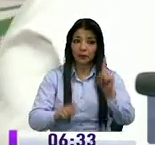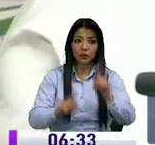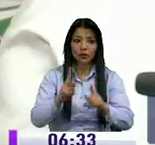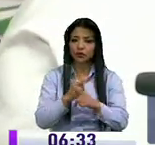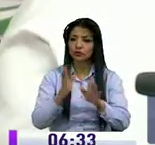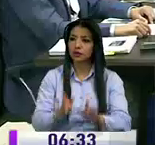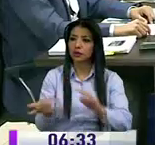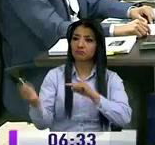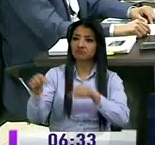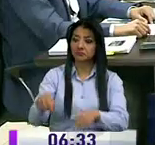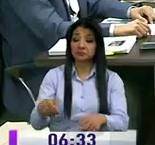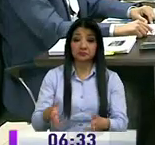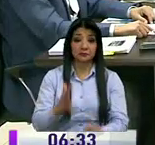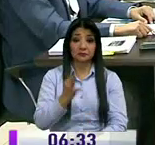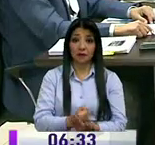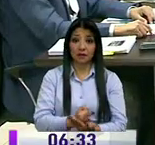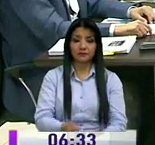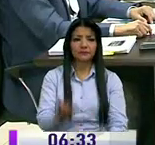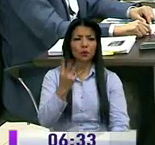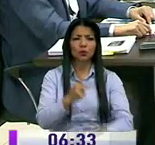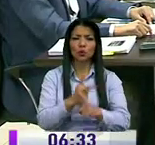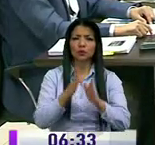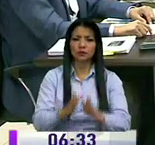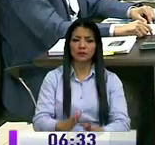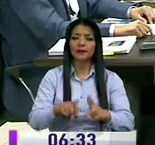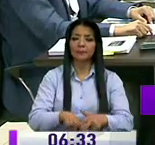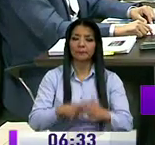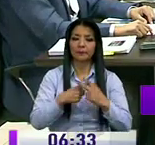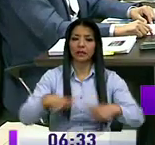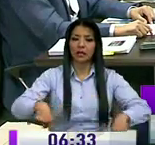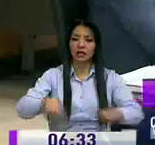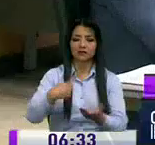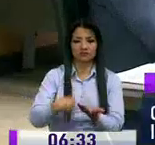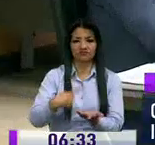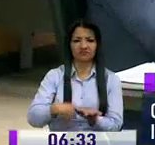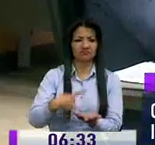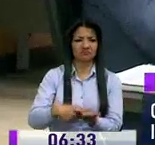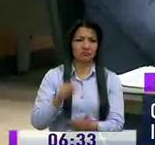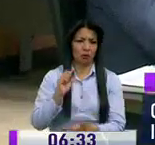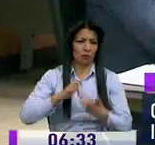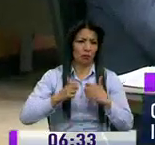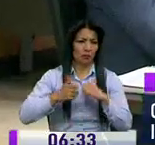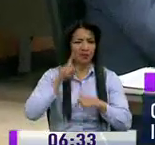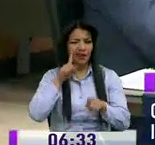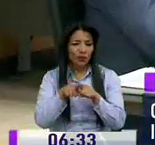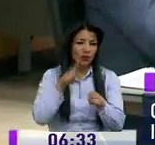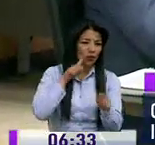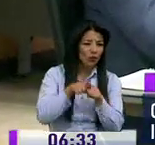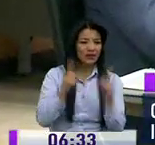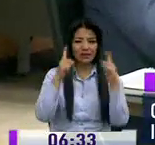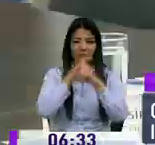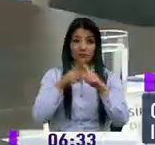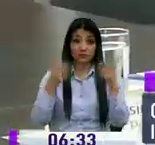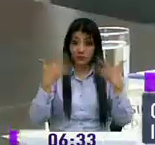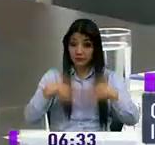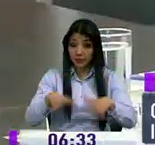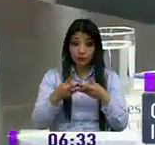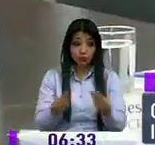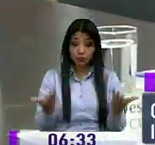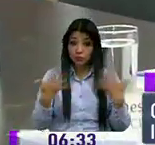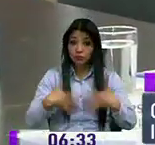se encuentren. Los cuatro consejeros de mayoría iniciaron el pleno con cierta dificultad para ponerse de acuerdo, pero una vez superados los